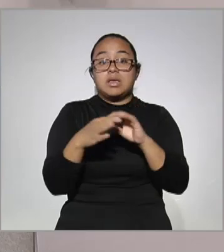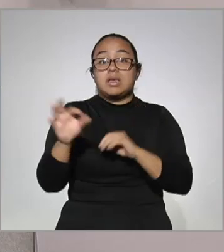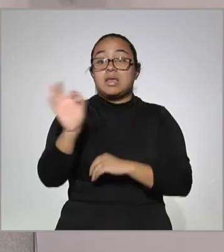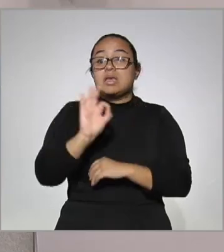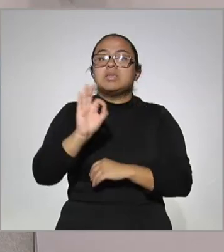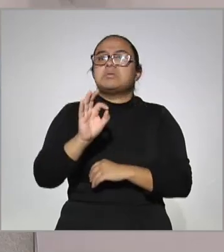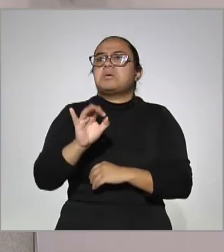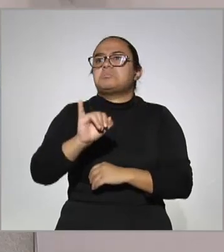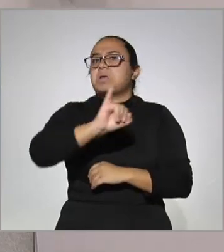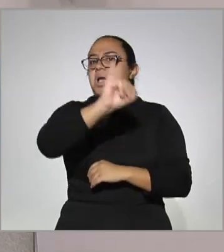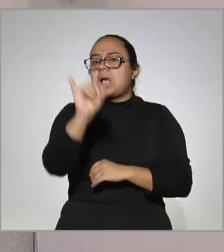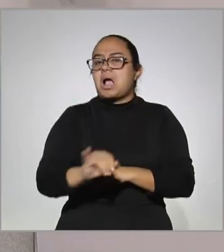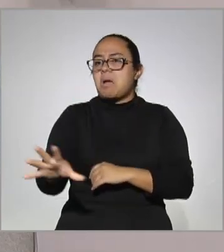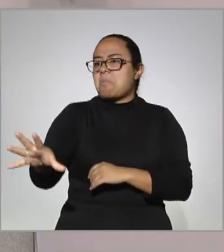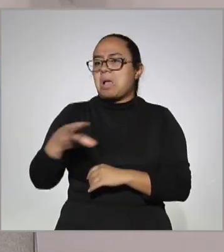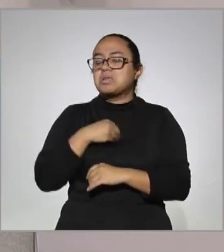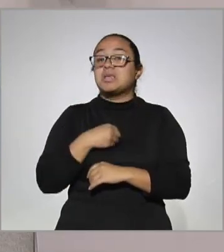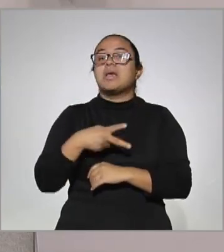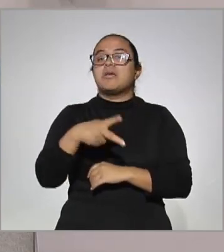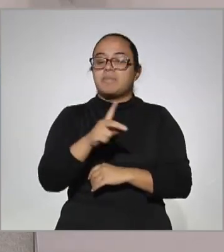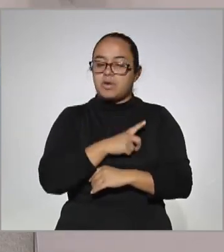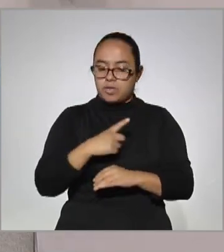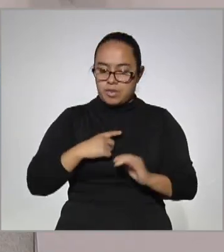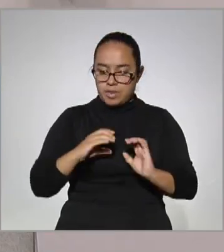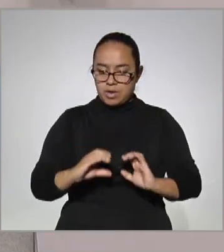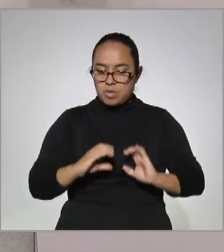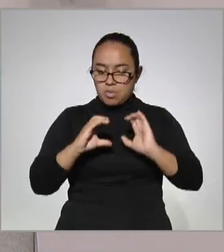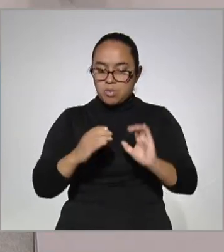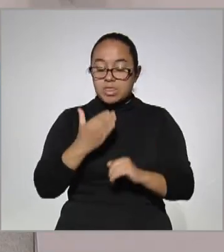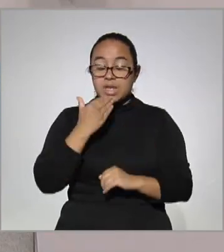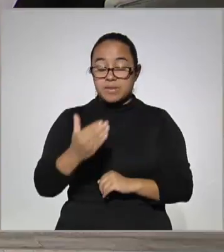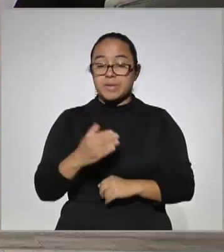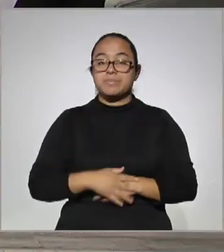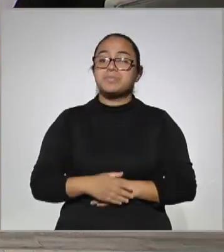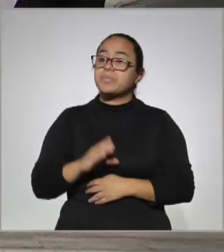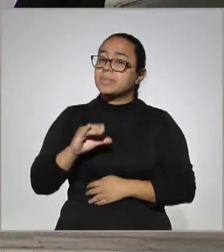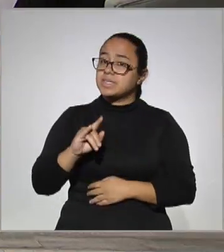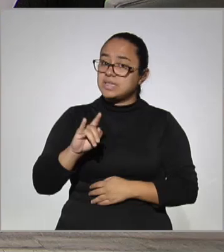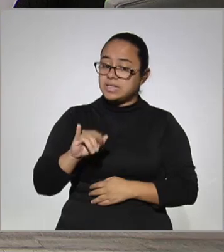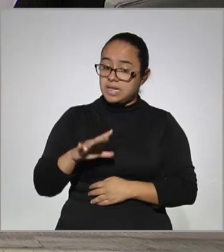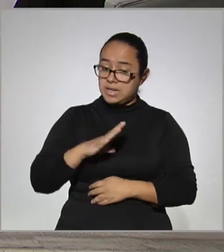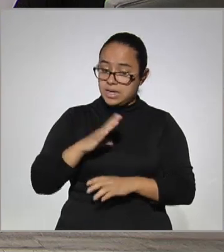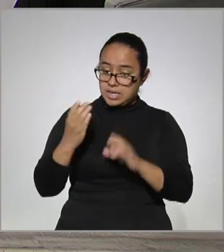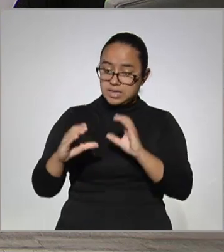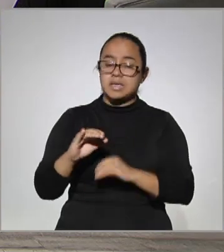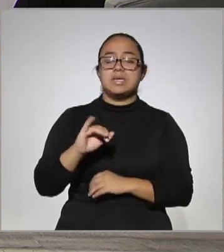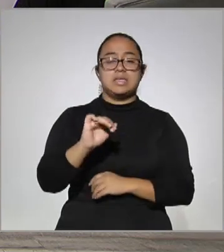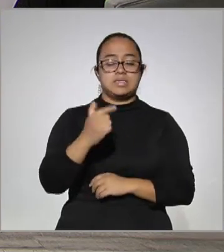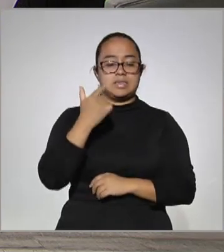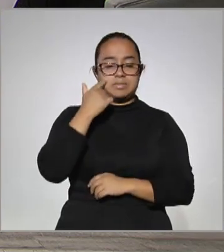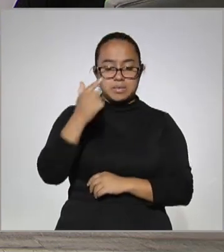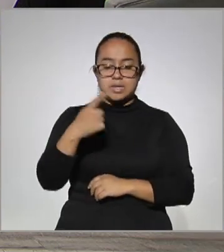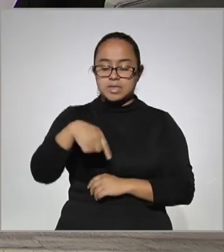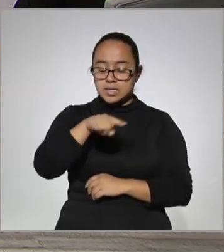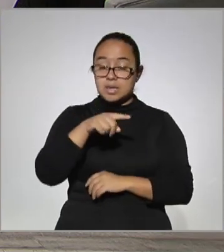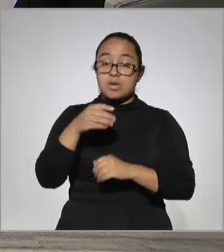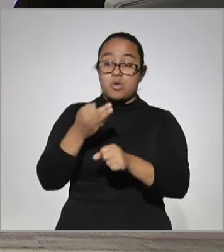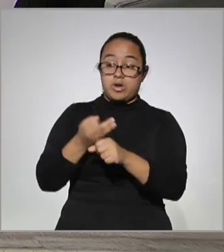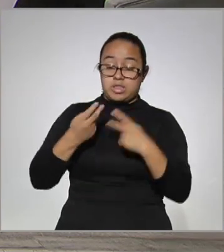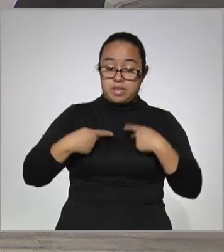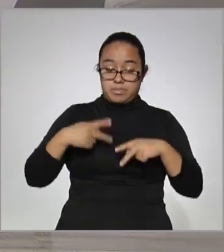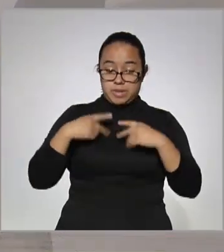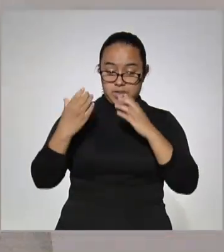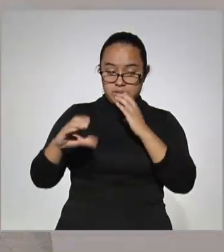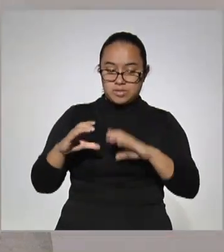adquieras nunca si aprendes a cuidarte de la manera adecuada. Citlali, ¿ya tienes algún comentario? Sí, y además quiero compartirles que están muy pendientes nuestras